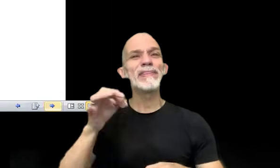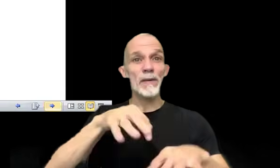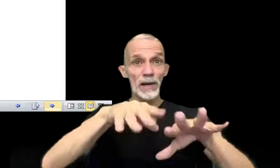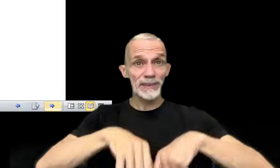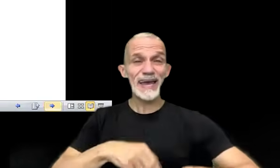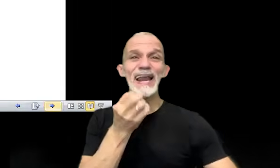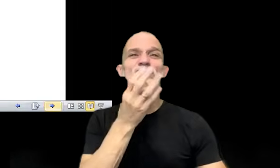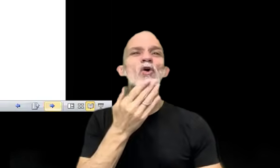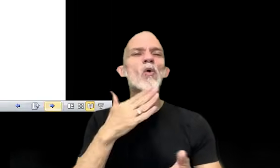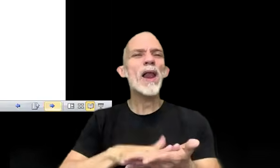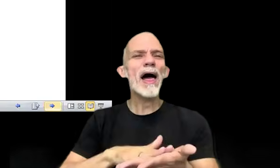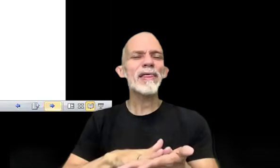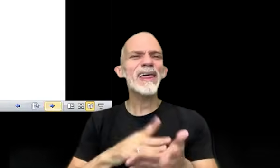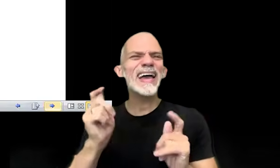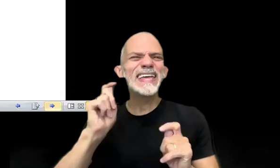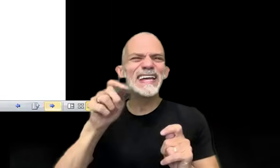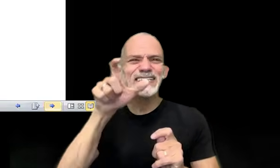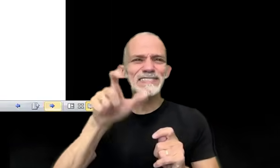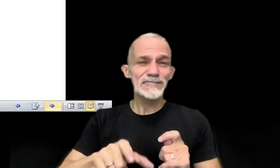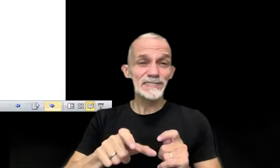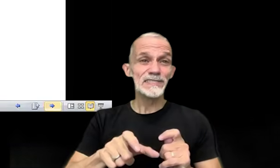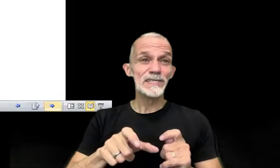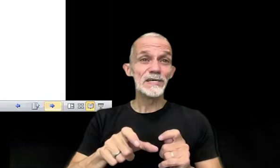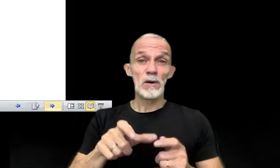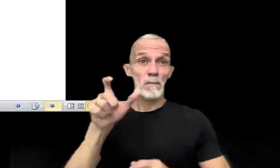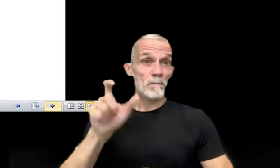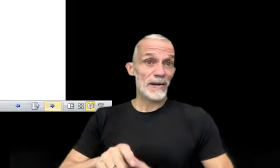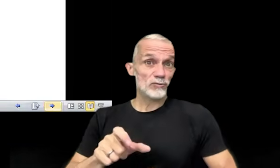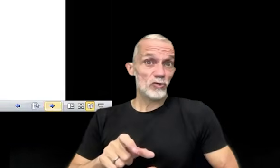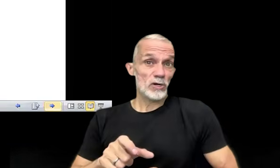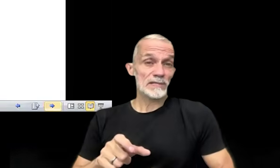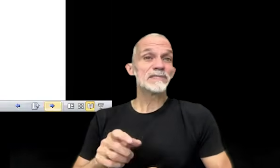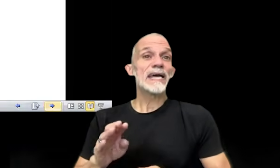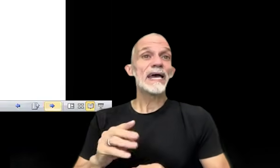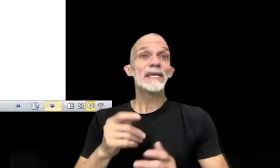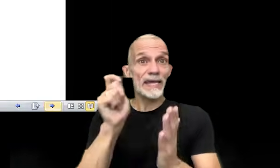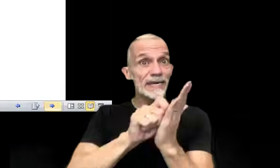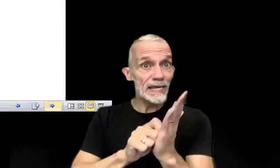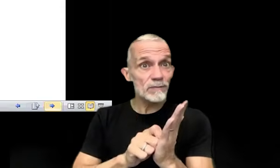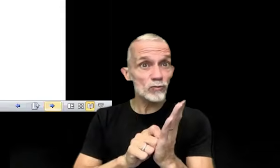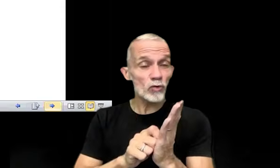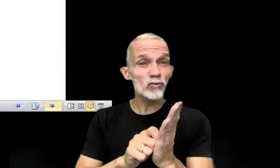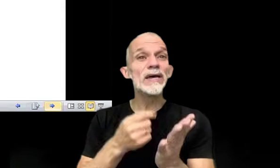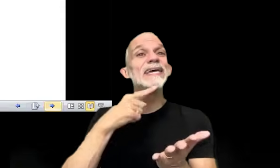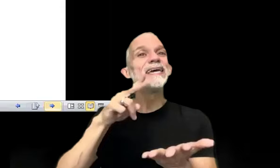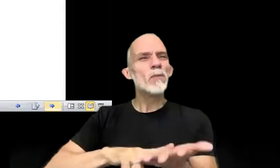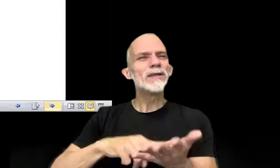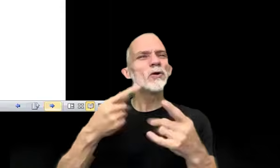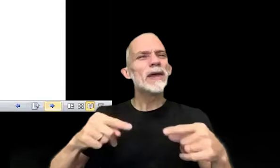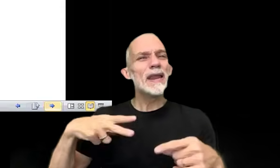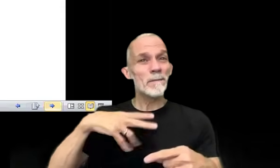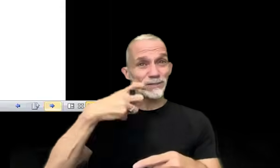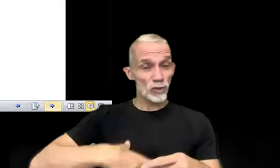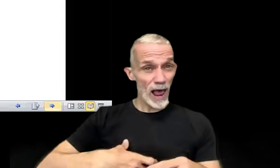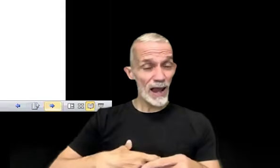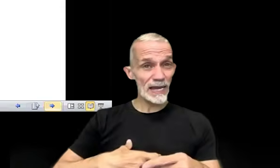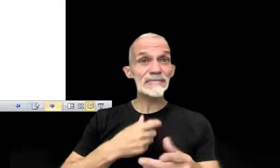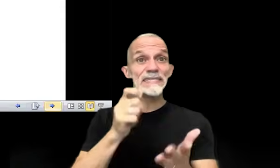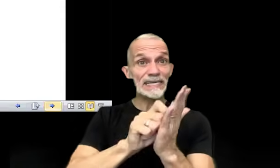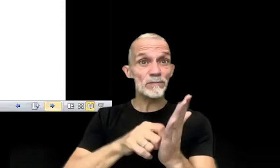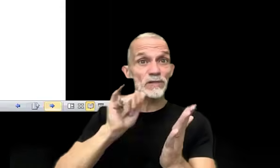a presentar declaración jurada aquellos sujetos contribuyentes que estén inscriptos en el impuesto a los bienes